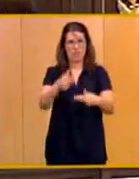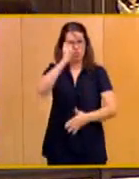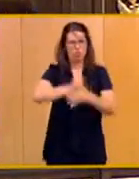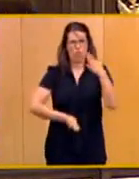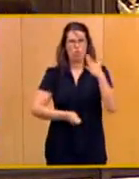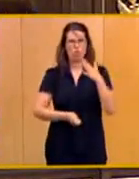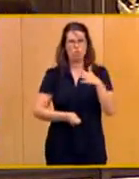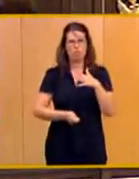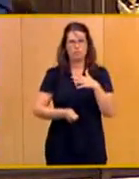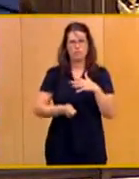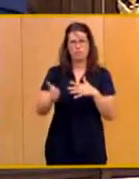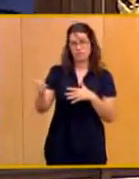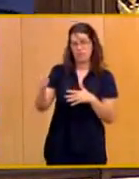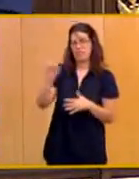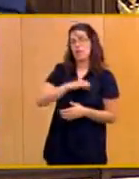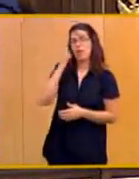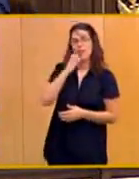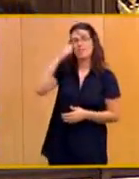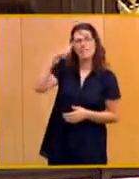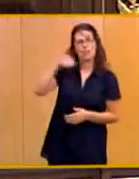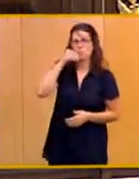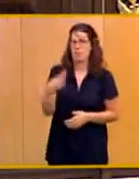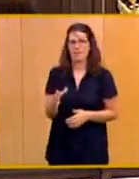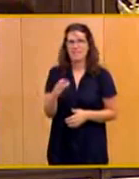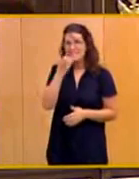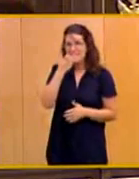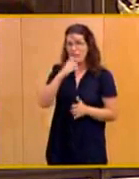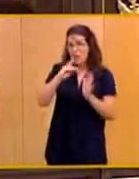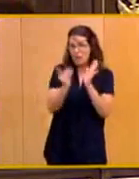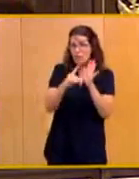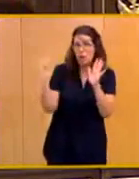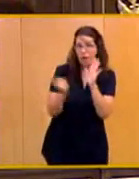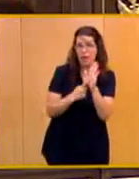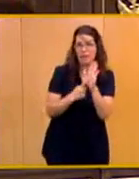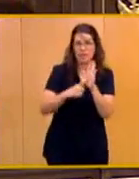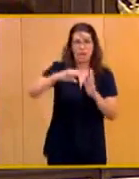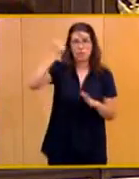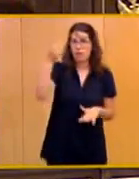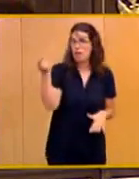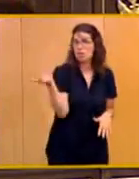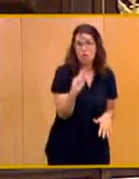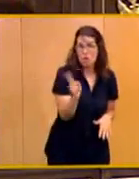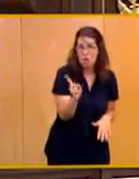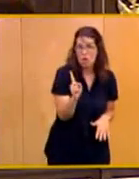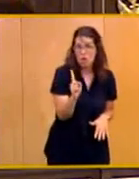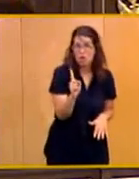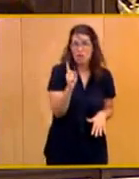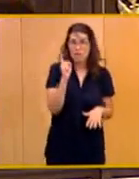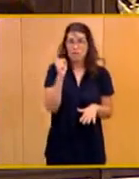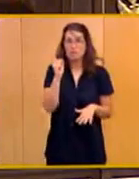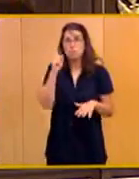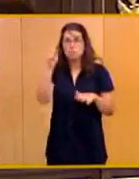sabe muy bien el señor Rajoy que si ese decreto ley no hubiera sido aprobado, hubiera sido rechazado por el